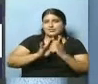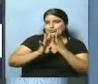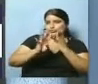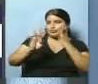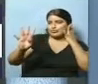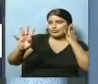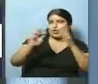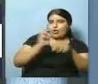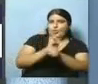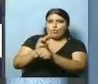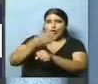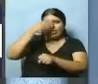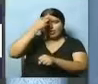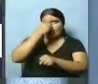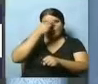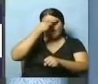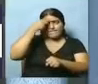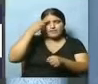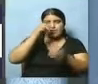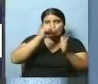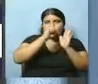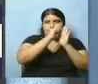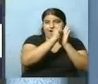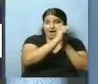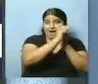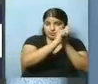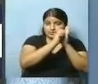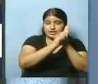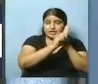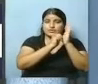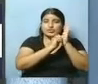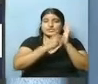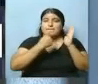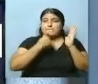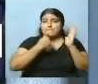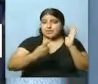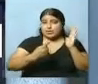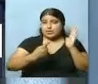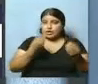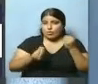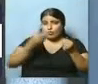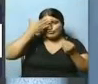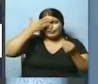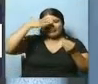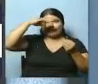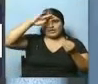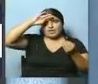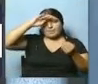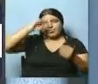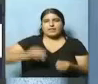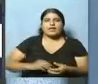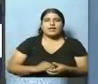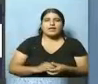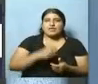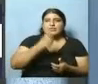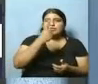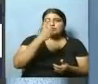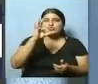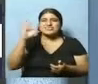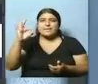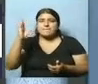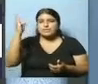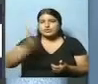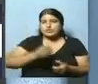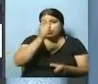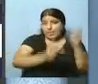filas y también mientras se les anota, se les va preguntando. Y podemos decir que de un 100% de la gente que